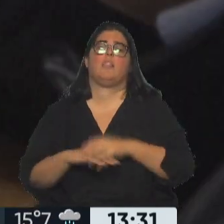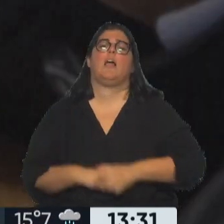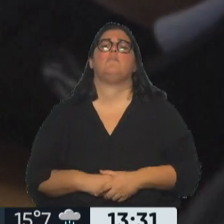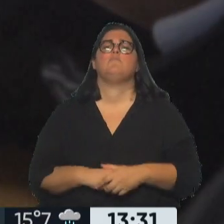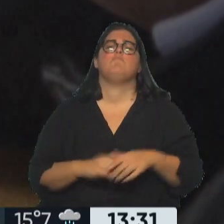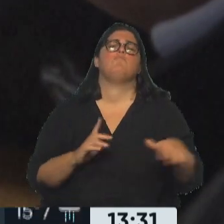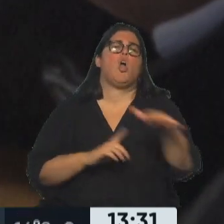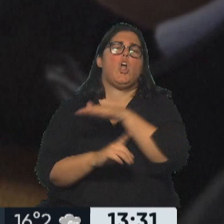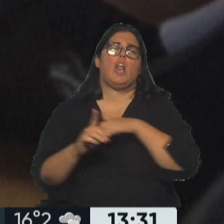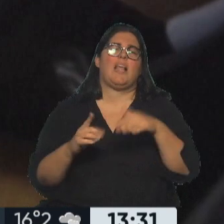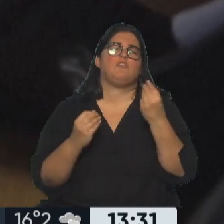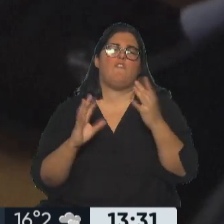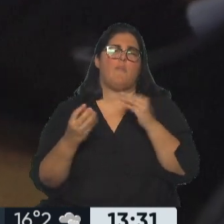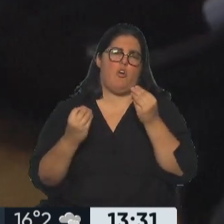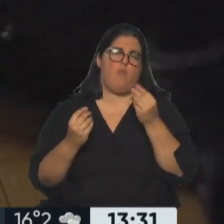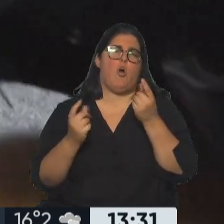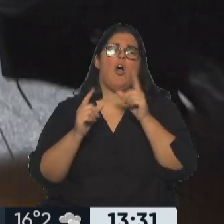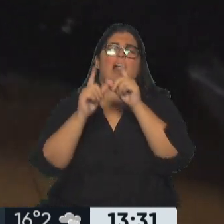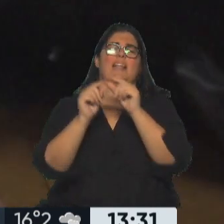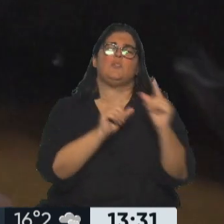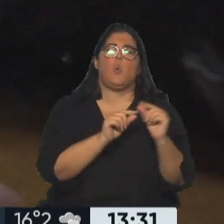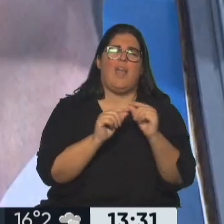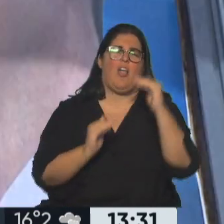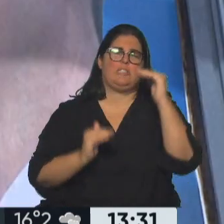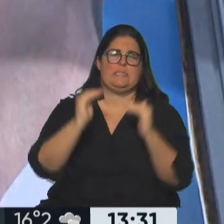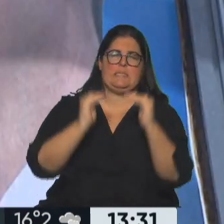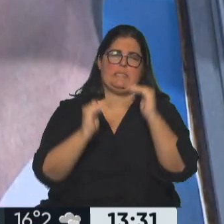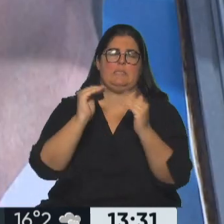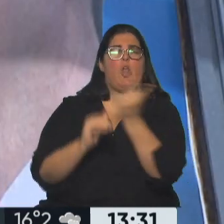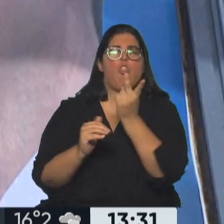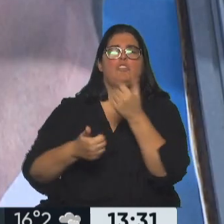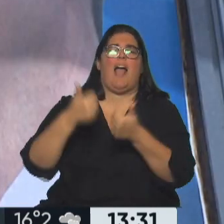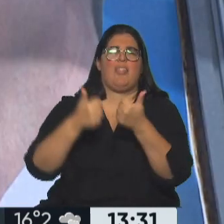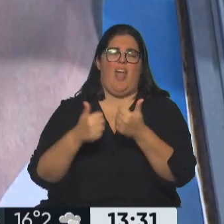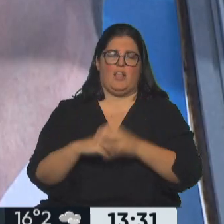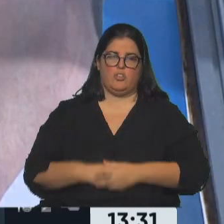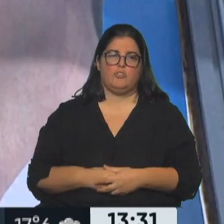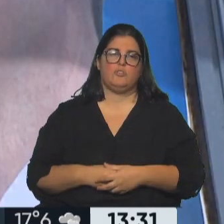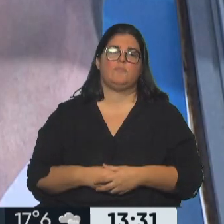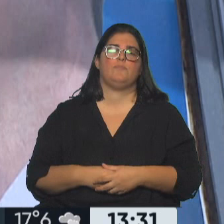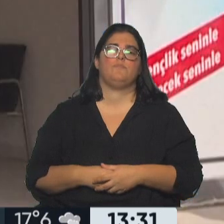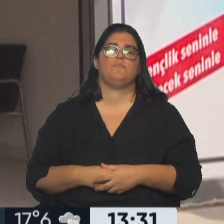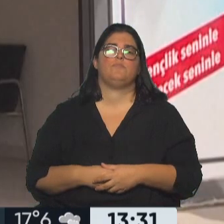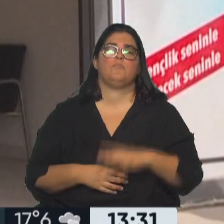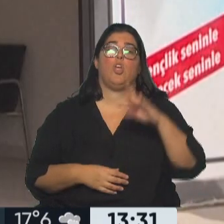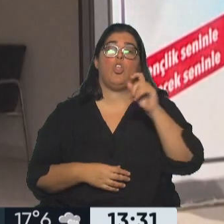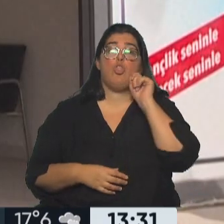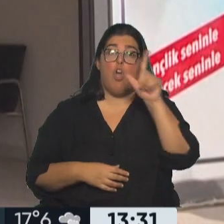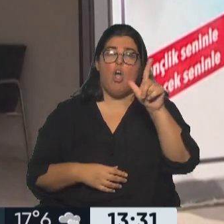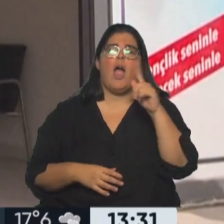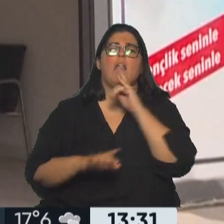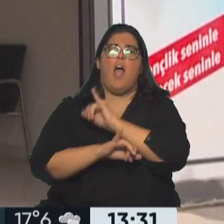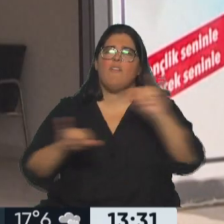de un resultado muy ajustado entre los 2 candidatos más votados. Ogan ya anunció que solo dará su apoyo a uno de los